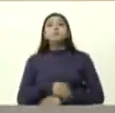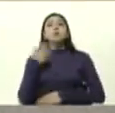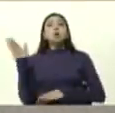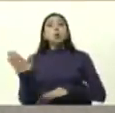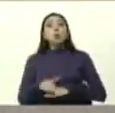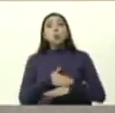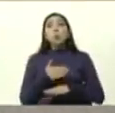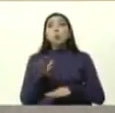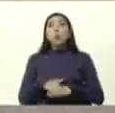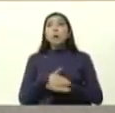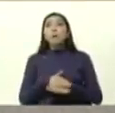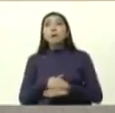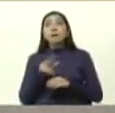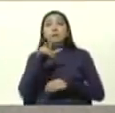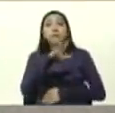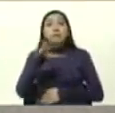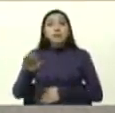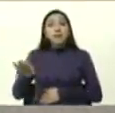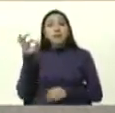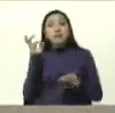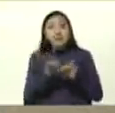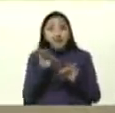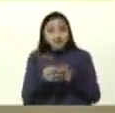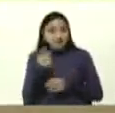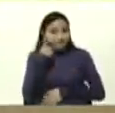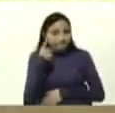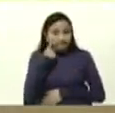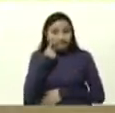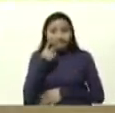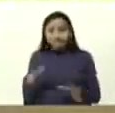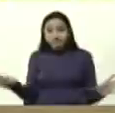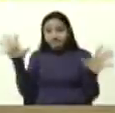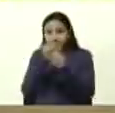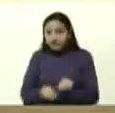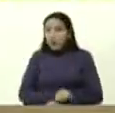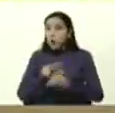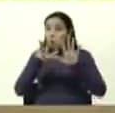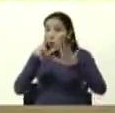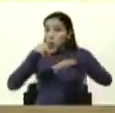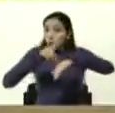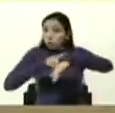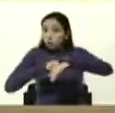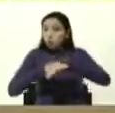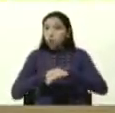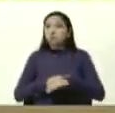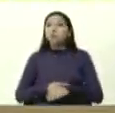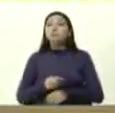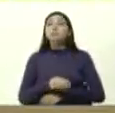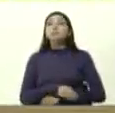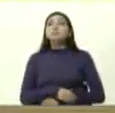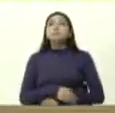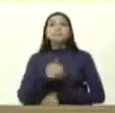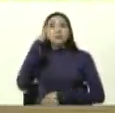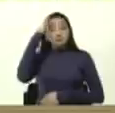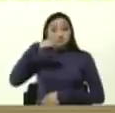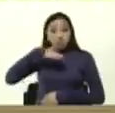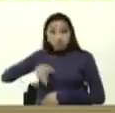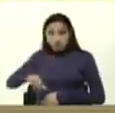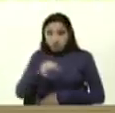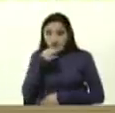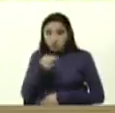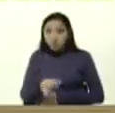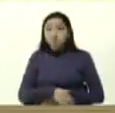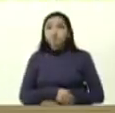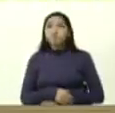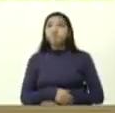30 de septiembre, a partir de las 8 de la noche, debe saberlo nuestro pueblo, a partir de las 8 de